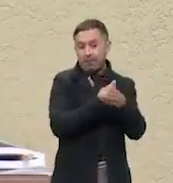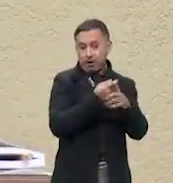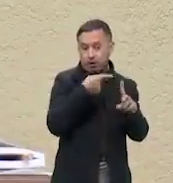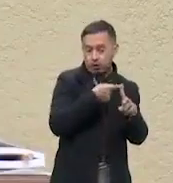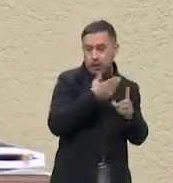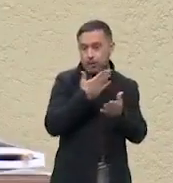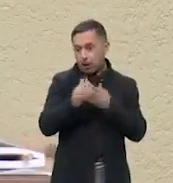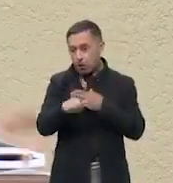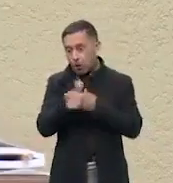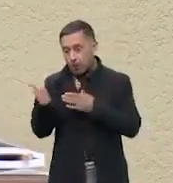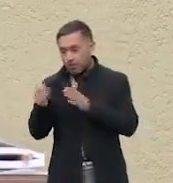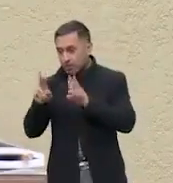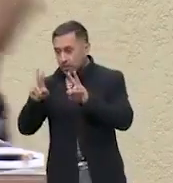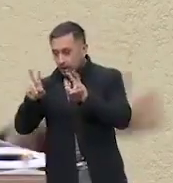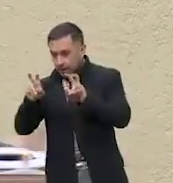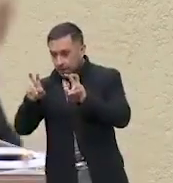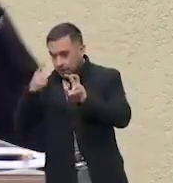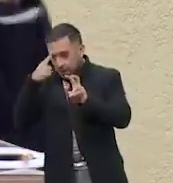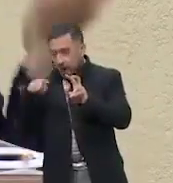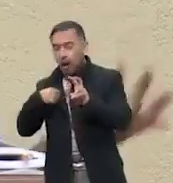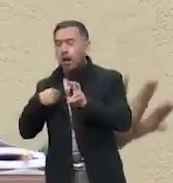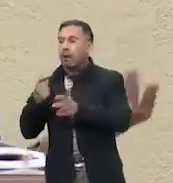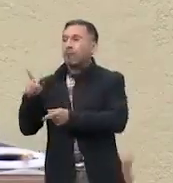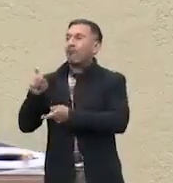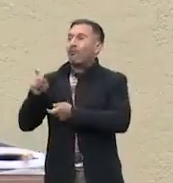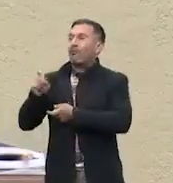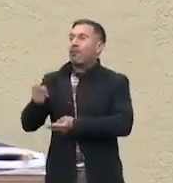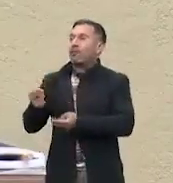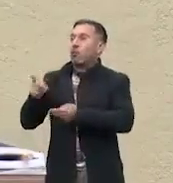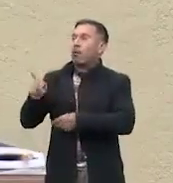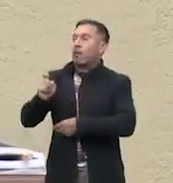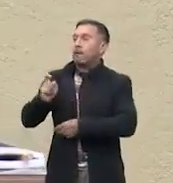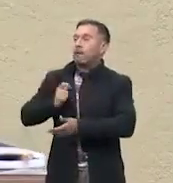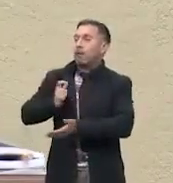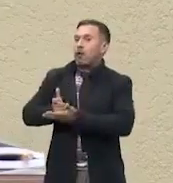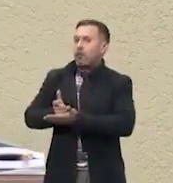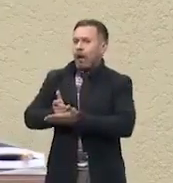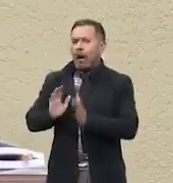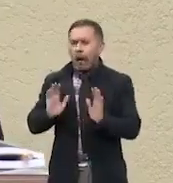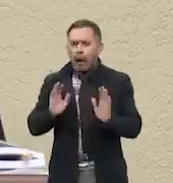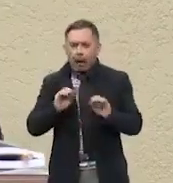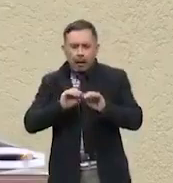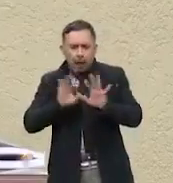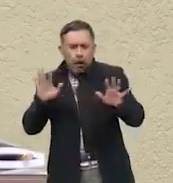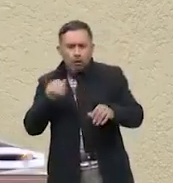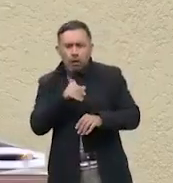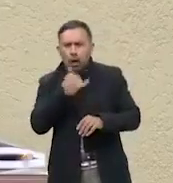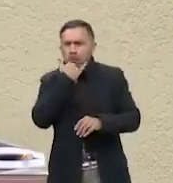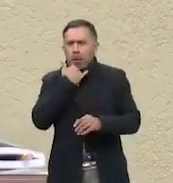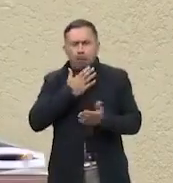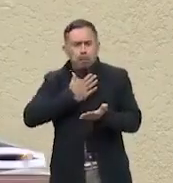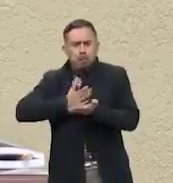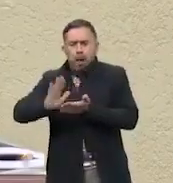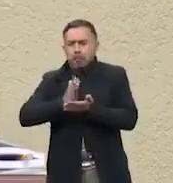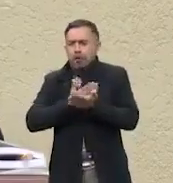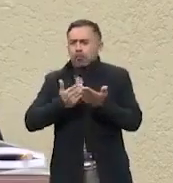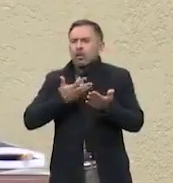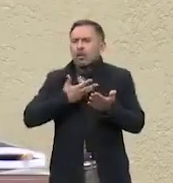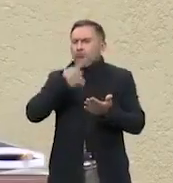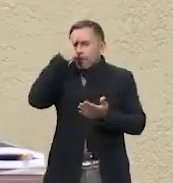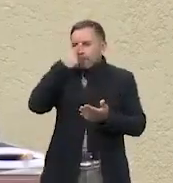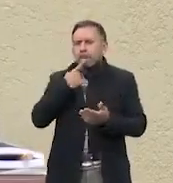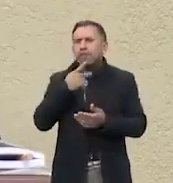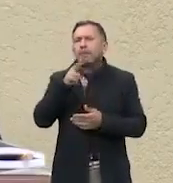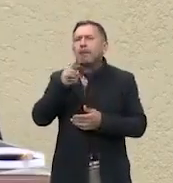cobra, pues claro que en la primera podríamos construir una argumentación en el sentido que es ejercer su libertad de expresión, porque no